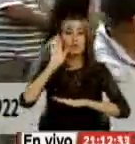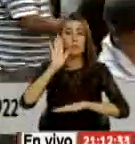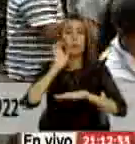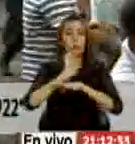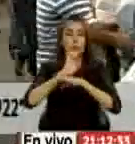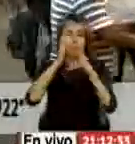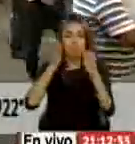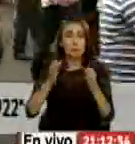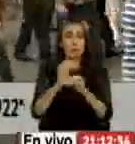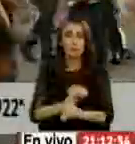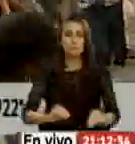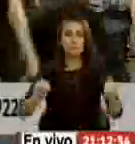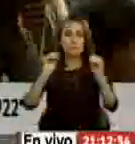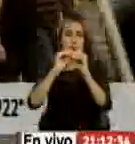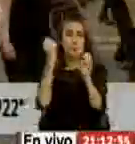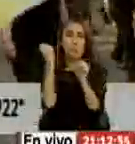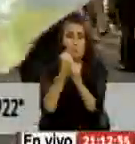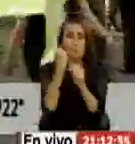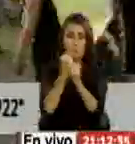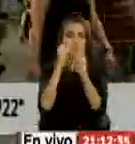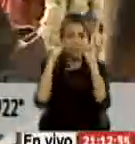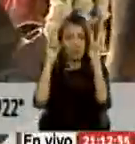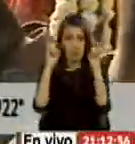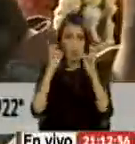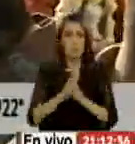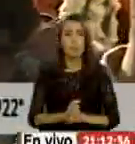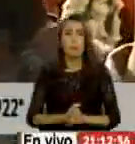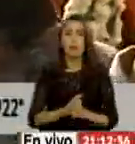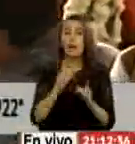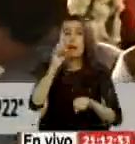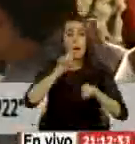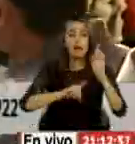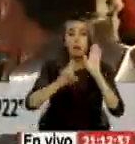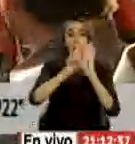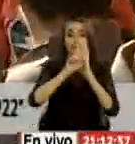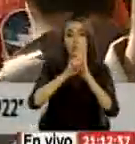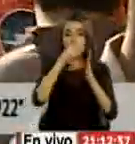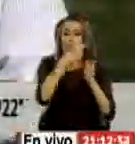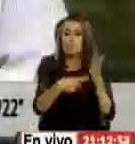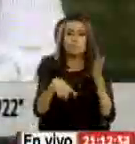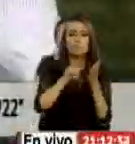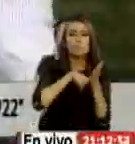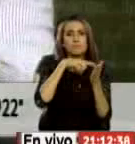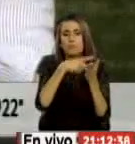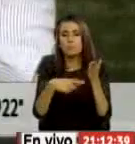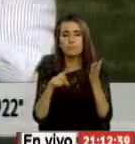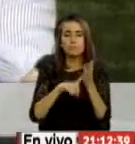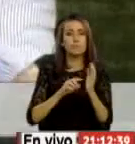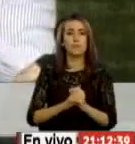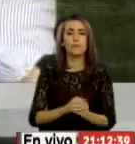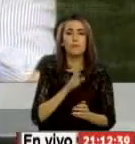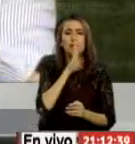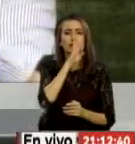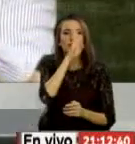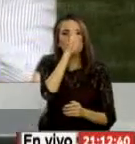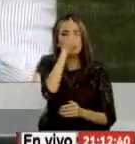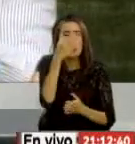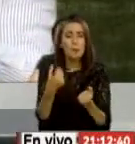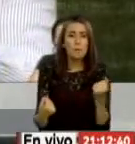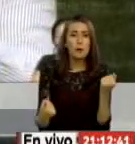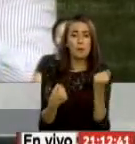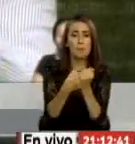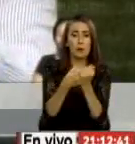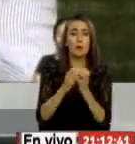y más con la fuerza laboral. Por ello aseguró que derogó leyes que oprimían a este sector. Siempre estaremos en